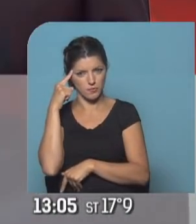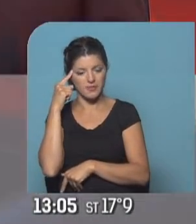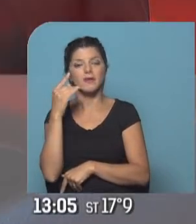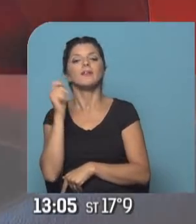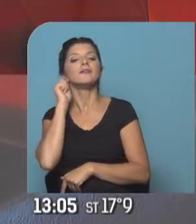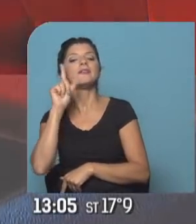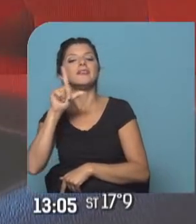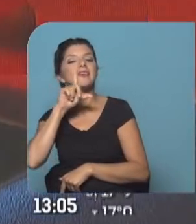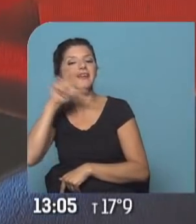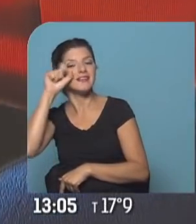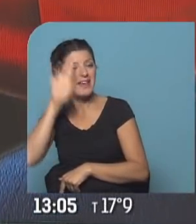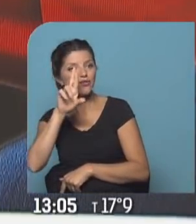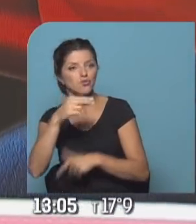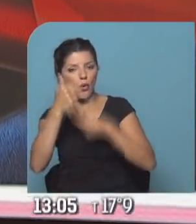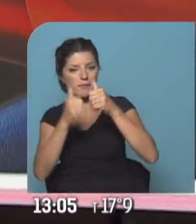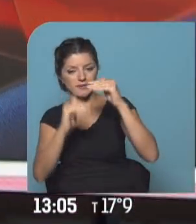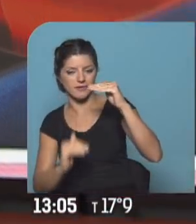que la que hoy ofrece.